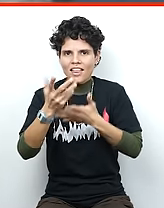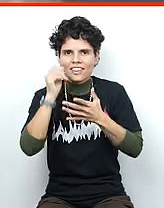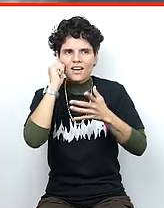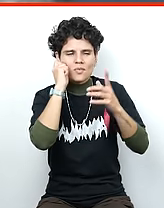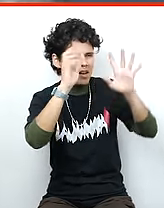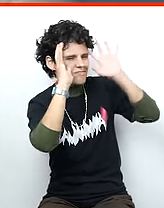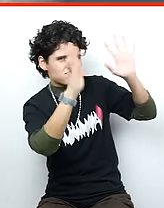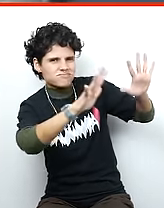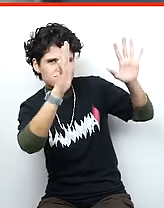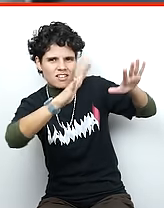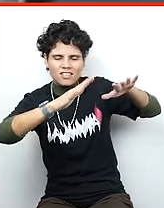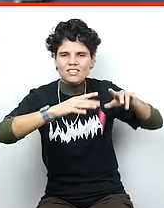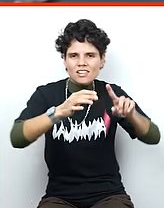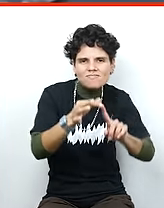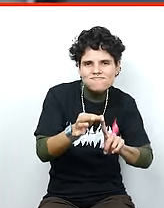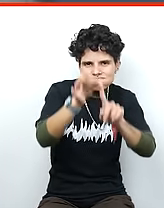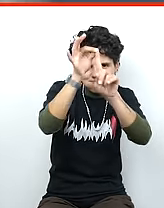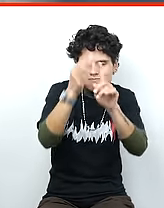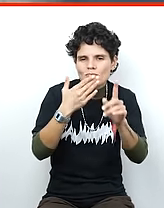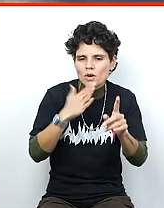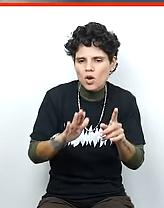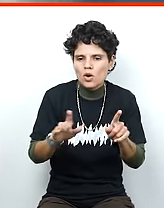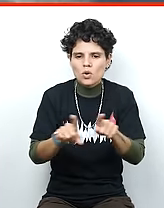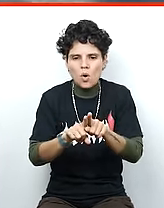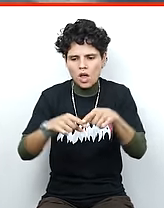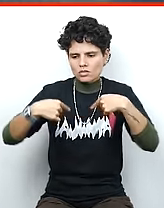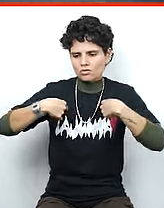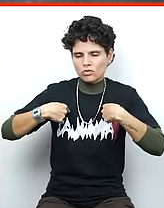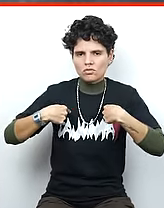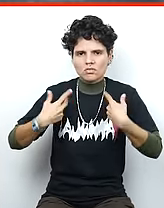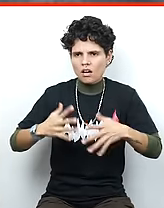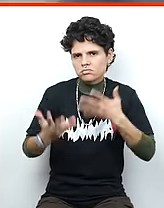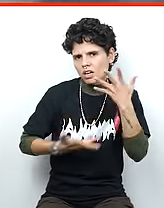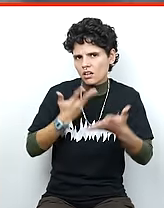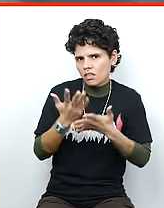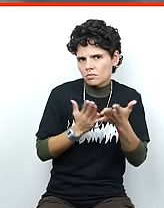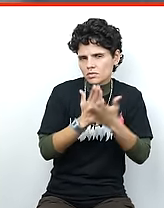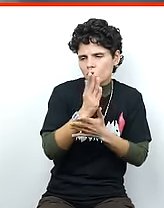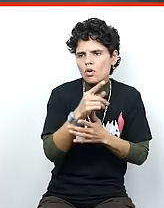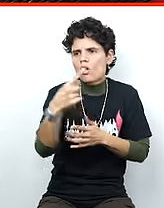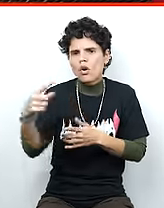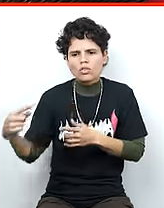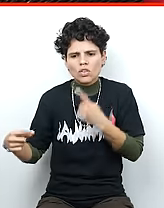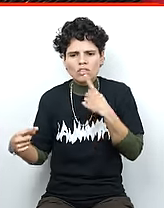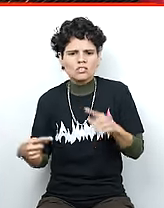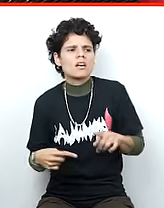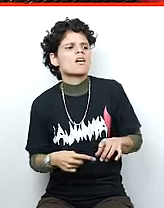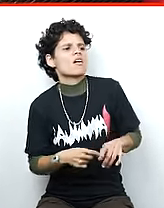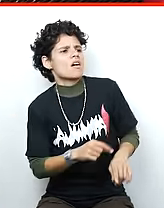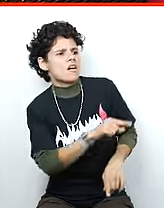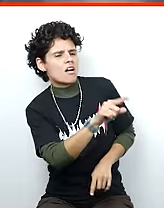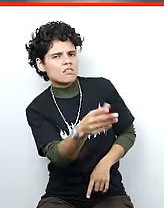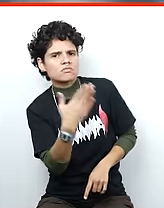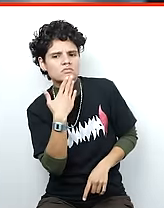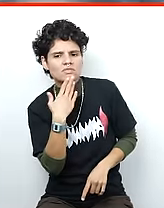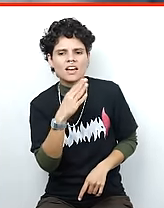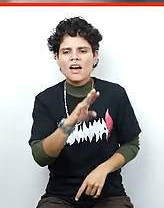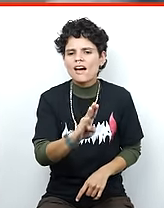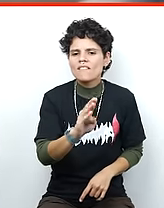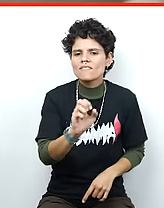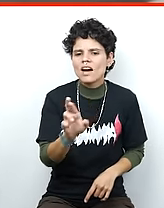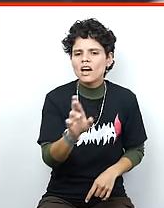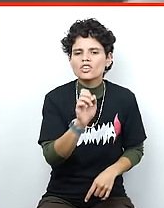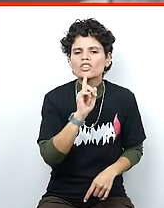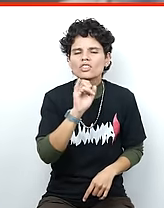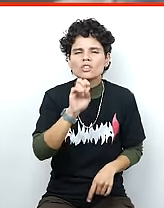al final, gente quizás como yo, fue porque gente de la calle se decidió a decir, ya, el barrotín culiado. Era que al final, hermano, como que el